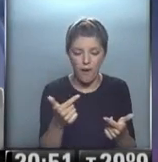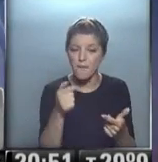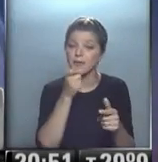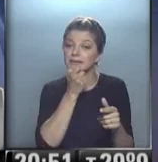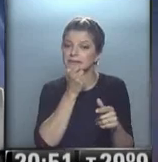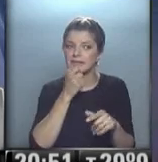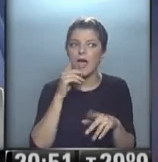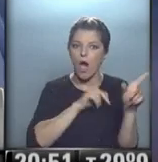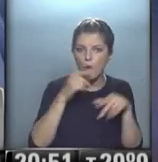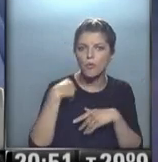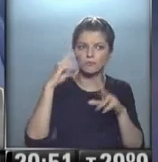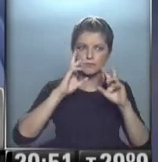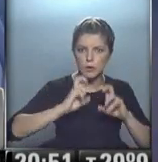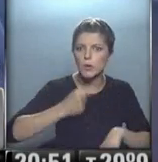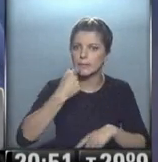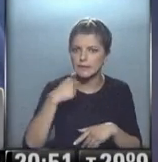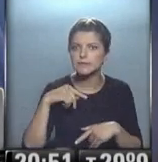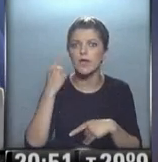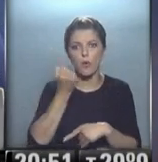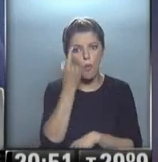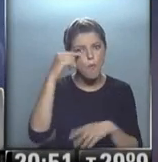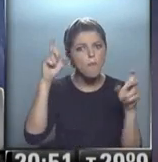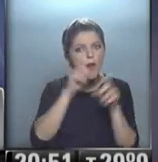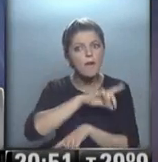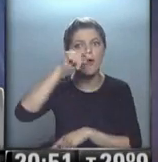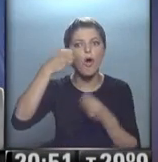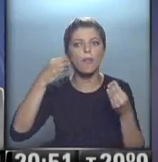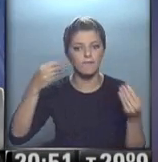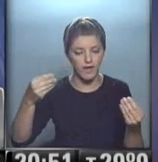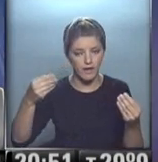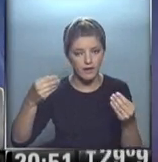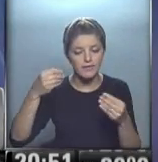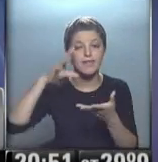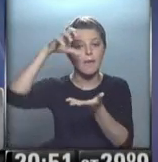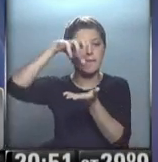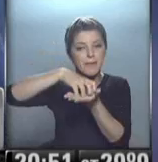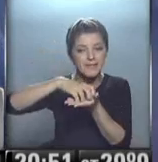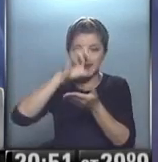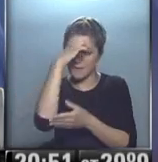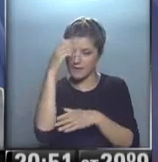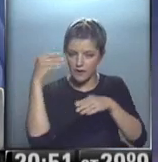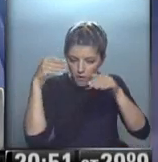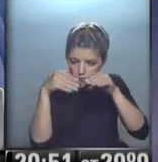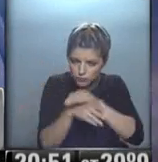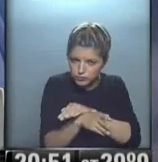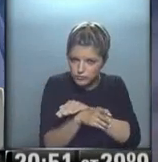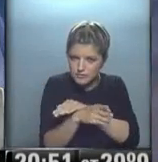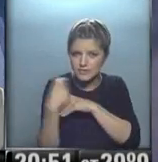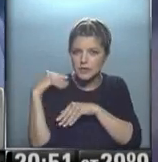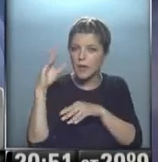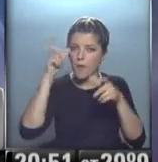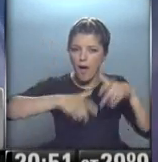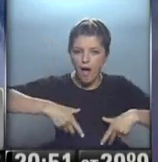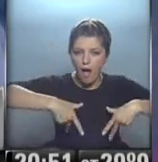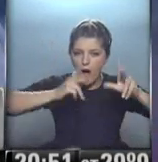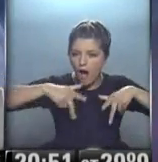dicen que parte de los problemas tienen que ver con las mineras canadienses que están ahí deforestando para trabajar a cielo abierto y uno ve que